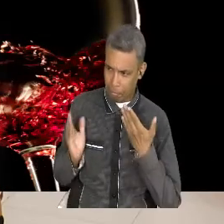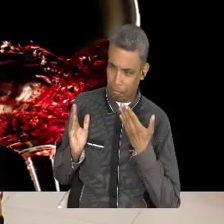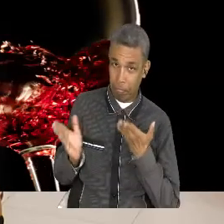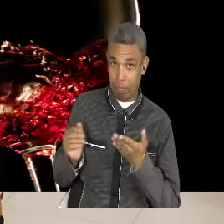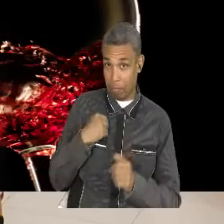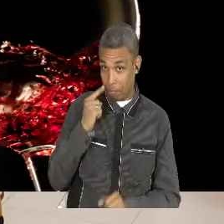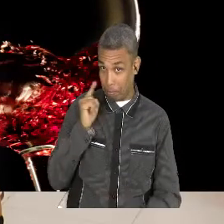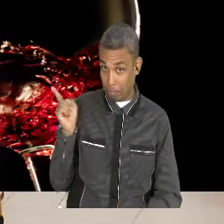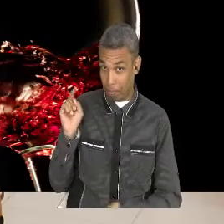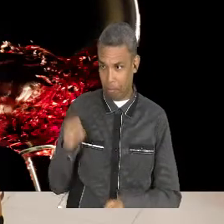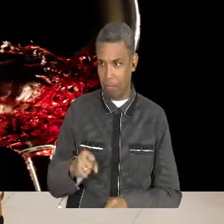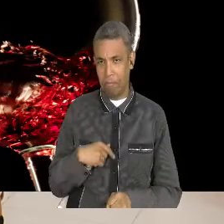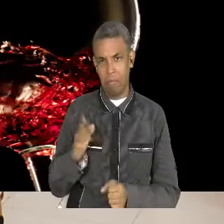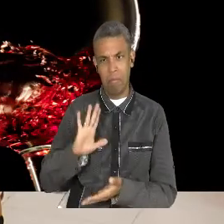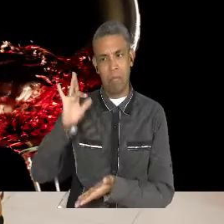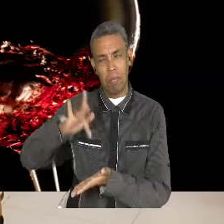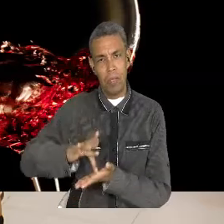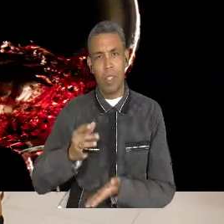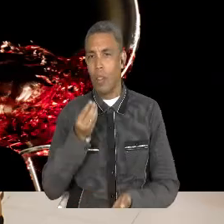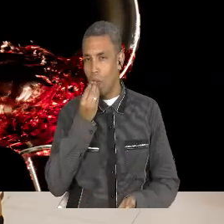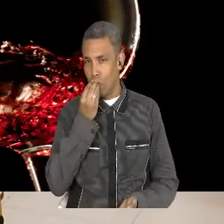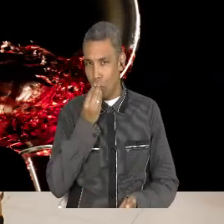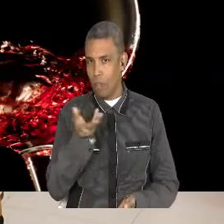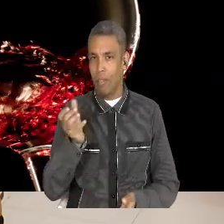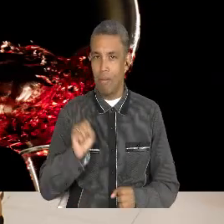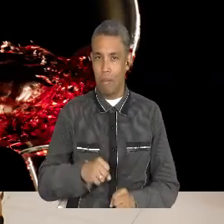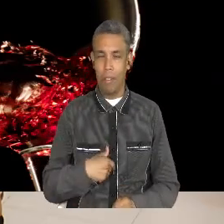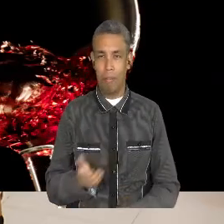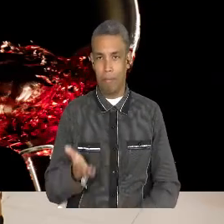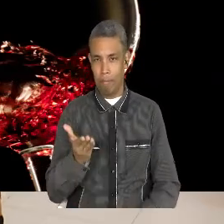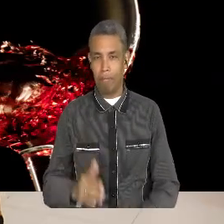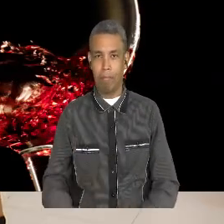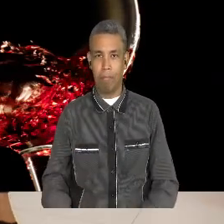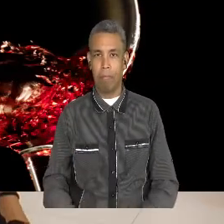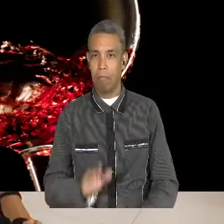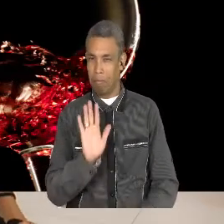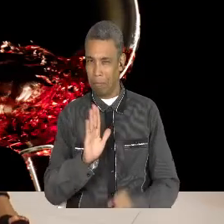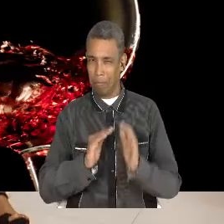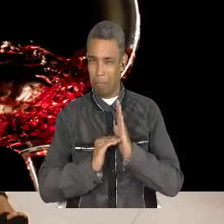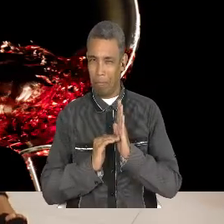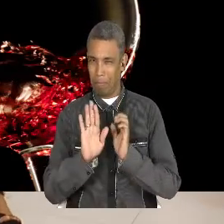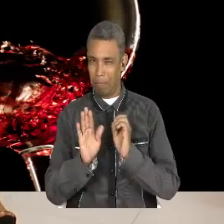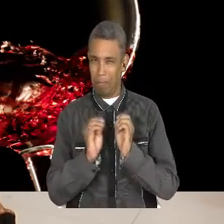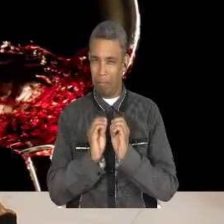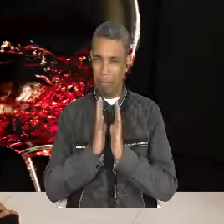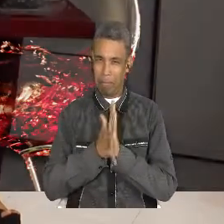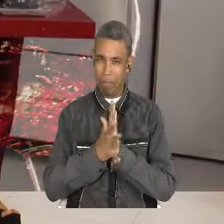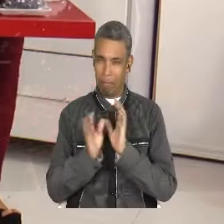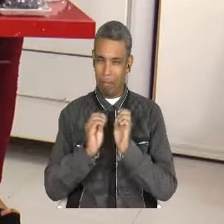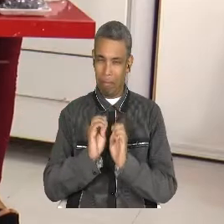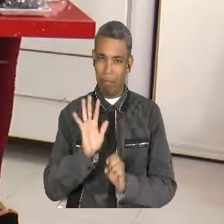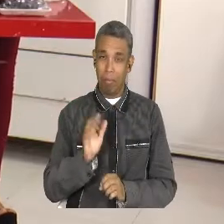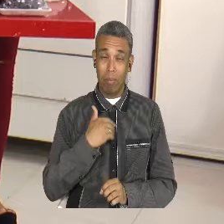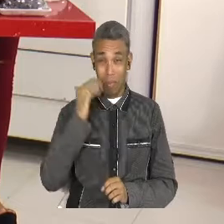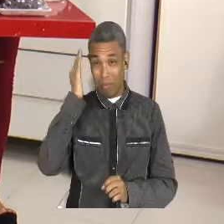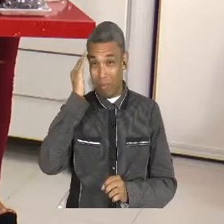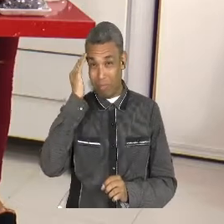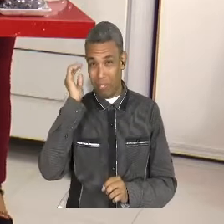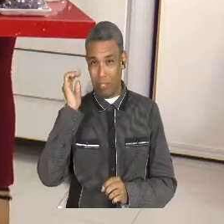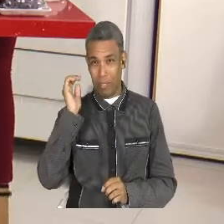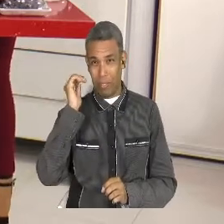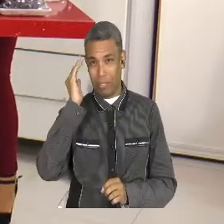y deliciosa con su restaurante 920 Gourmet. Pegadito nos vamos entonces con una pausa chiquitica, pero ustedes no se despeguen. Recuerden, queridos